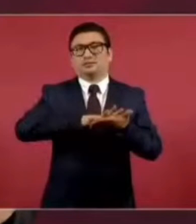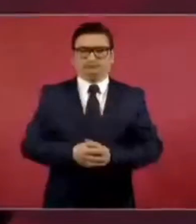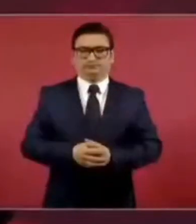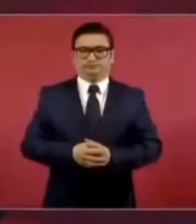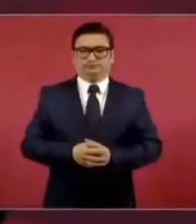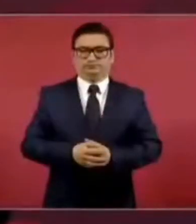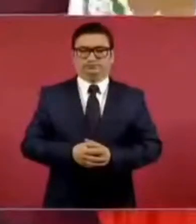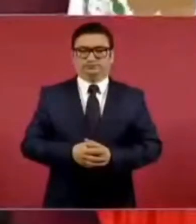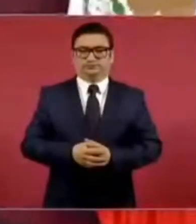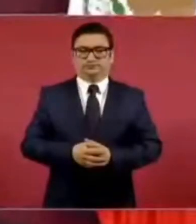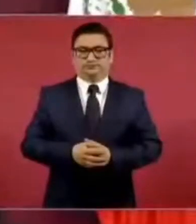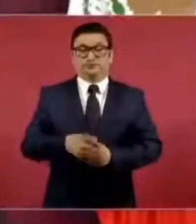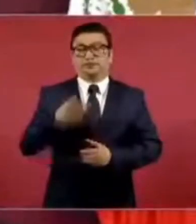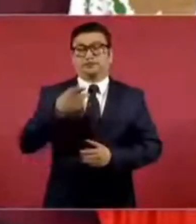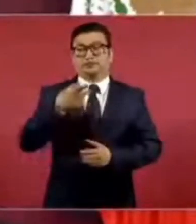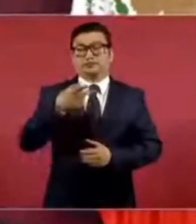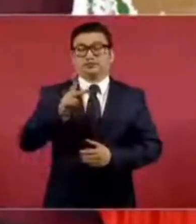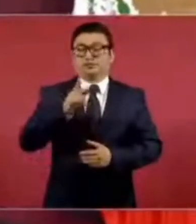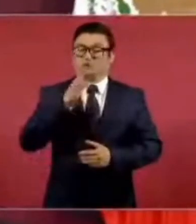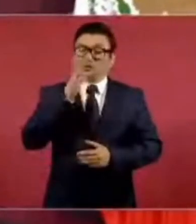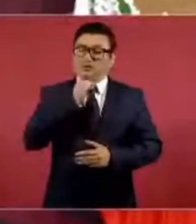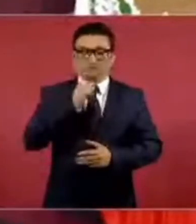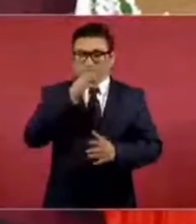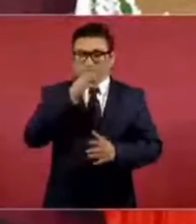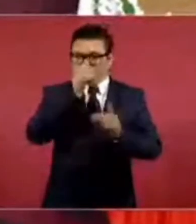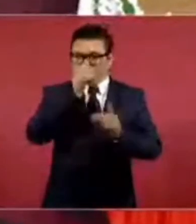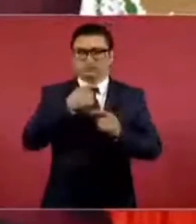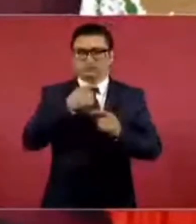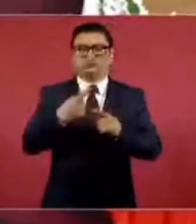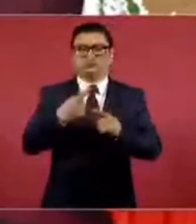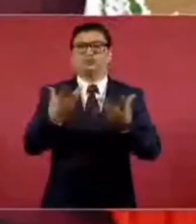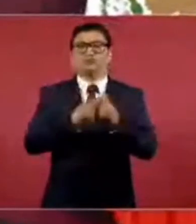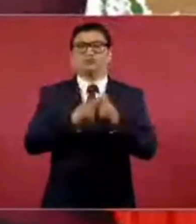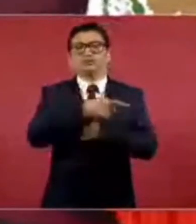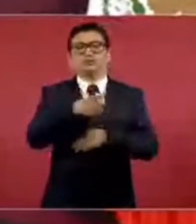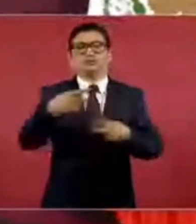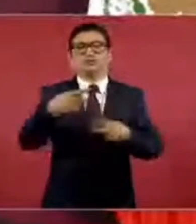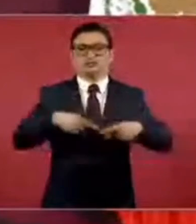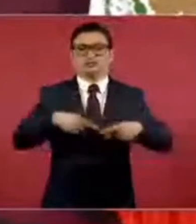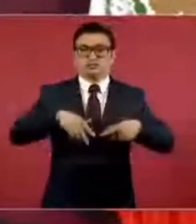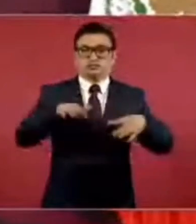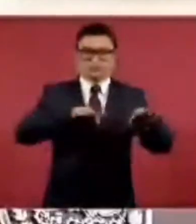pero tampoco logra acuerdo con trabajadores,